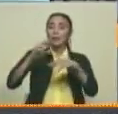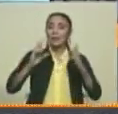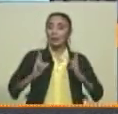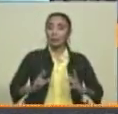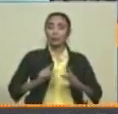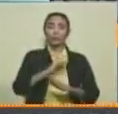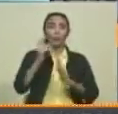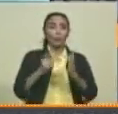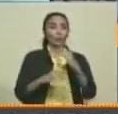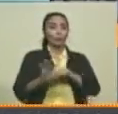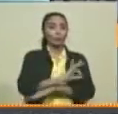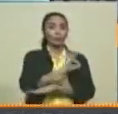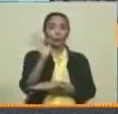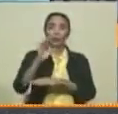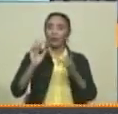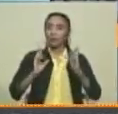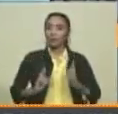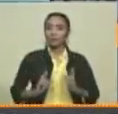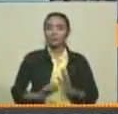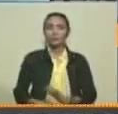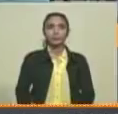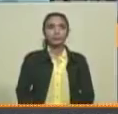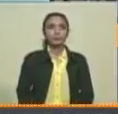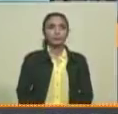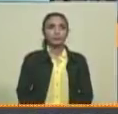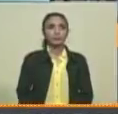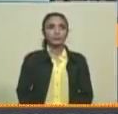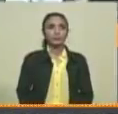absoluto, 24 horas.